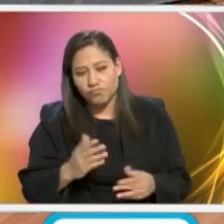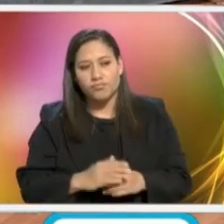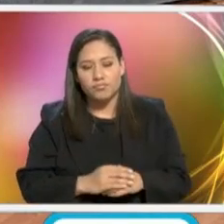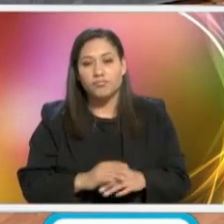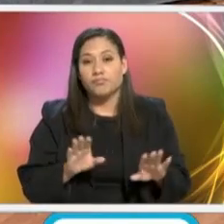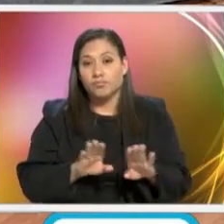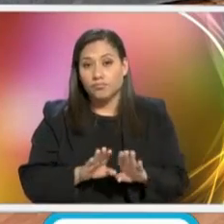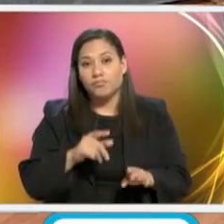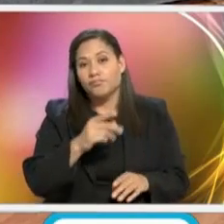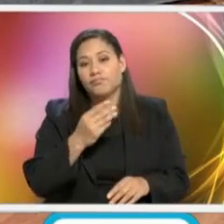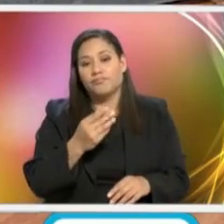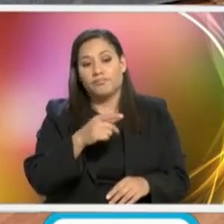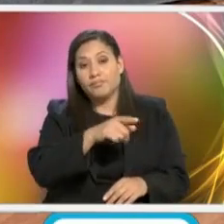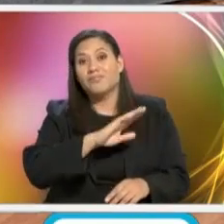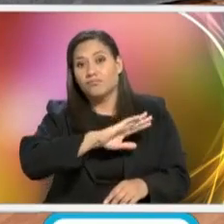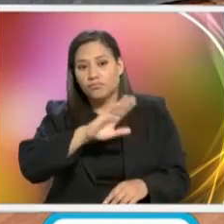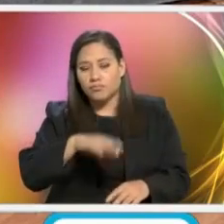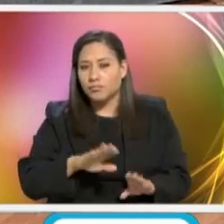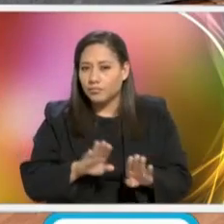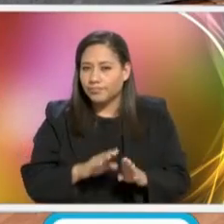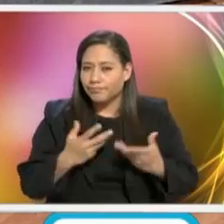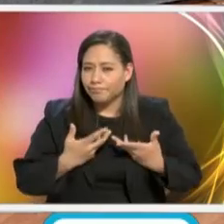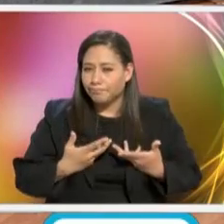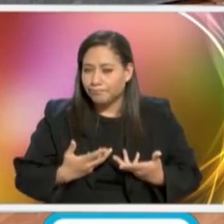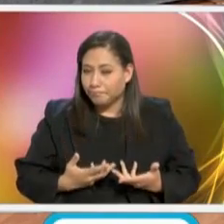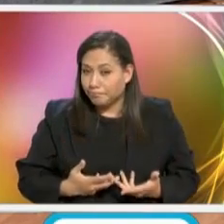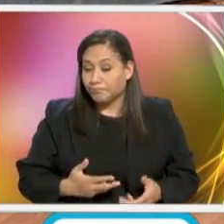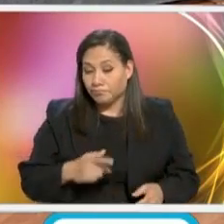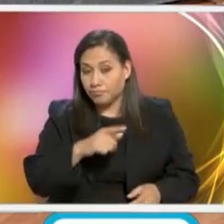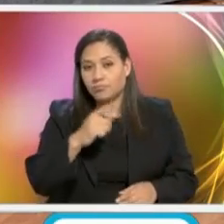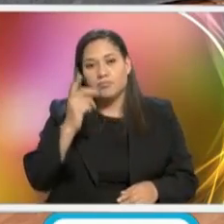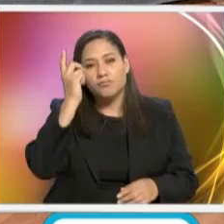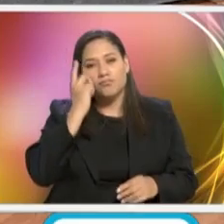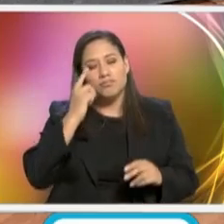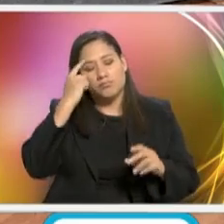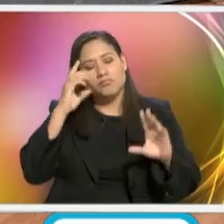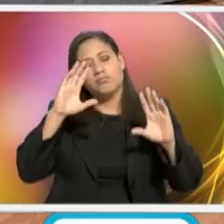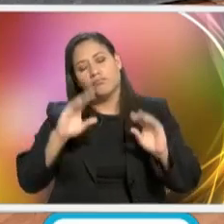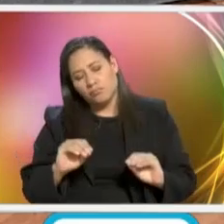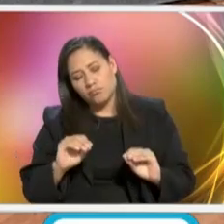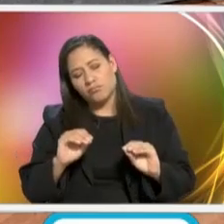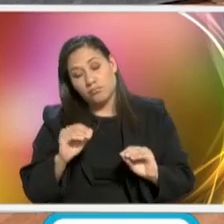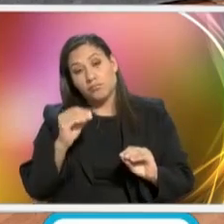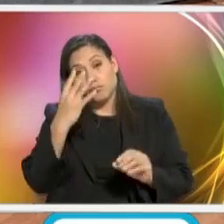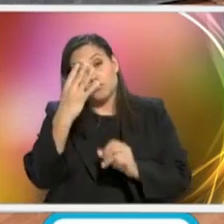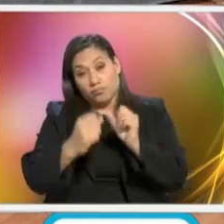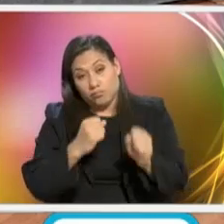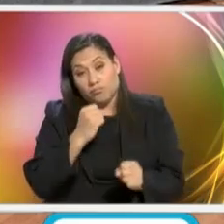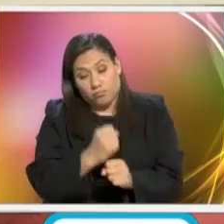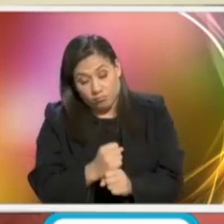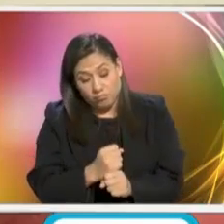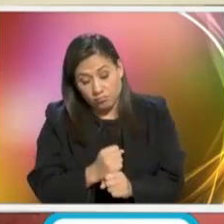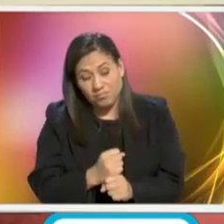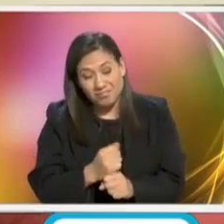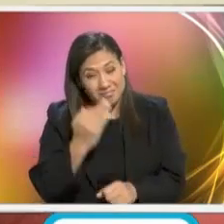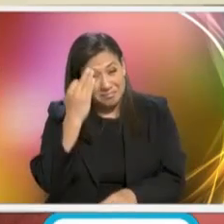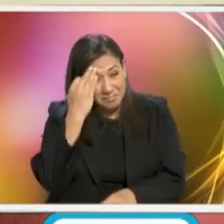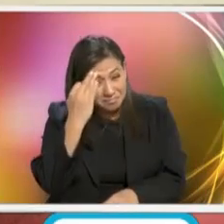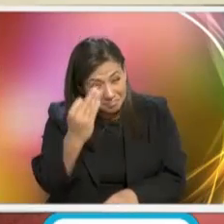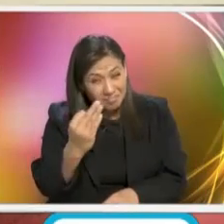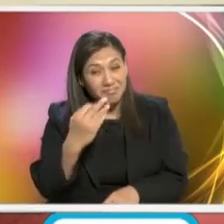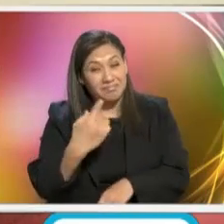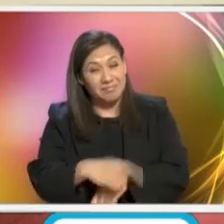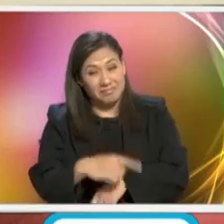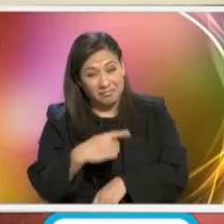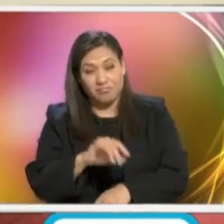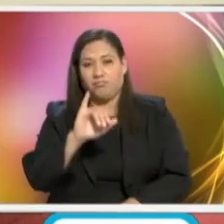manera de irse, que además tuvo un muy buen tiempo en coma, pues sí se volvió... Pues, 4 parte años, de su- ¿no? Sí, 4 años, tanto tiempo. Tanto